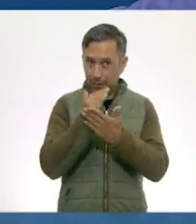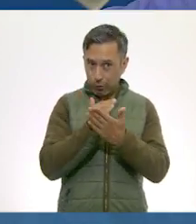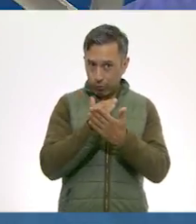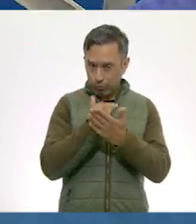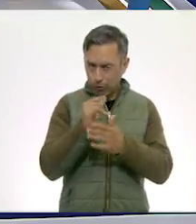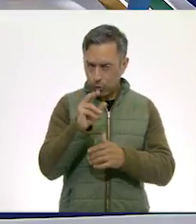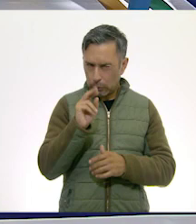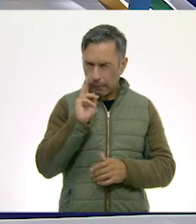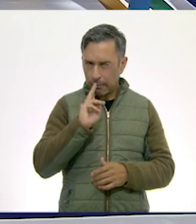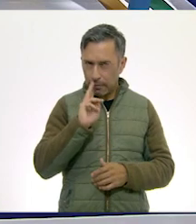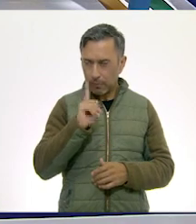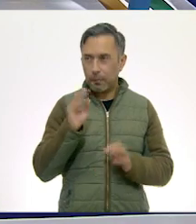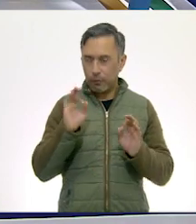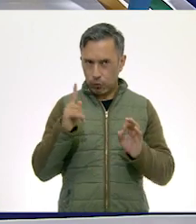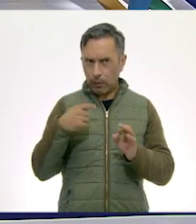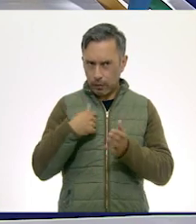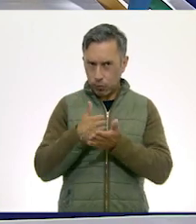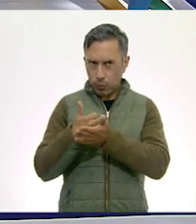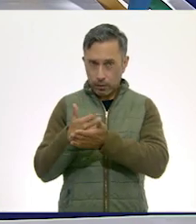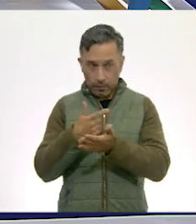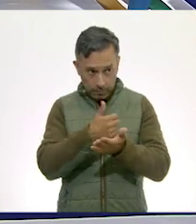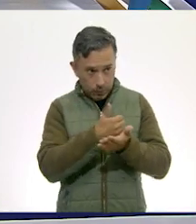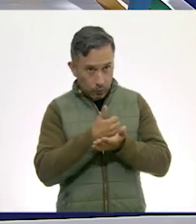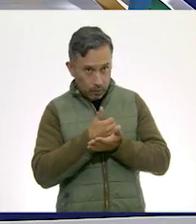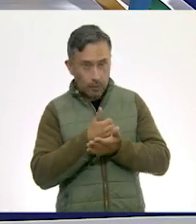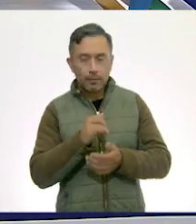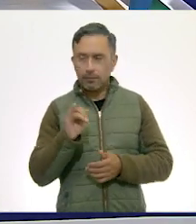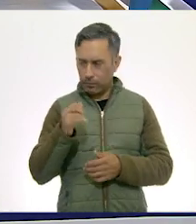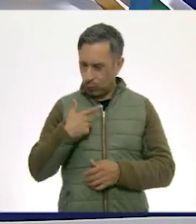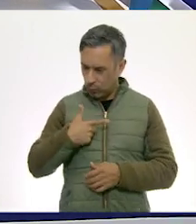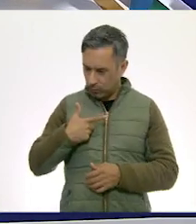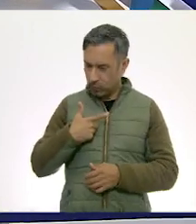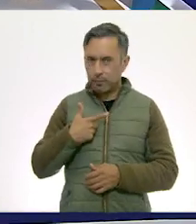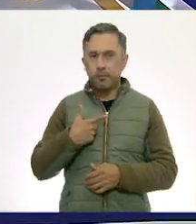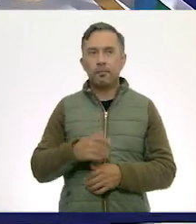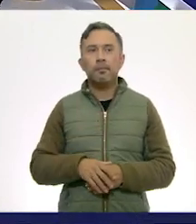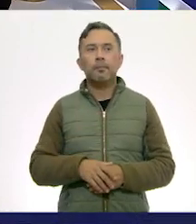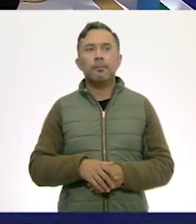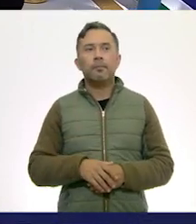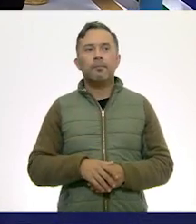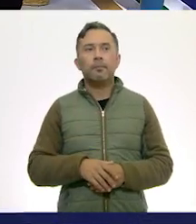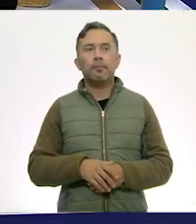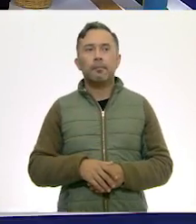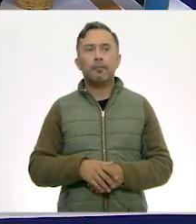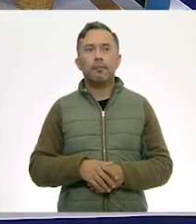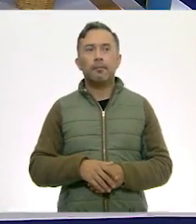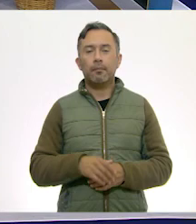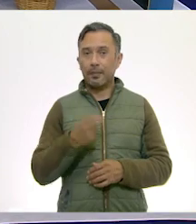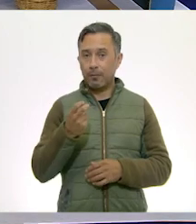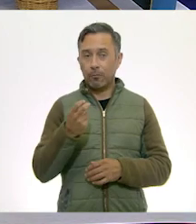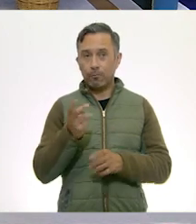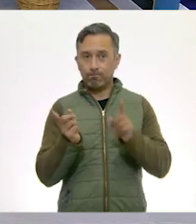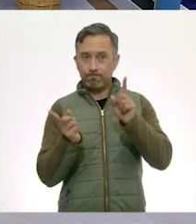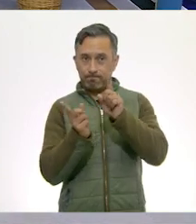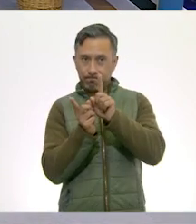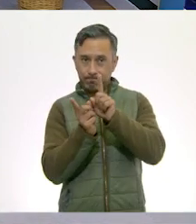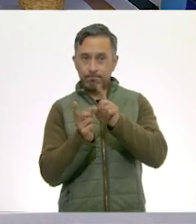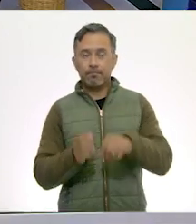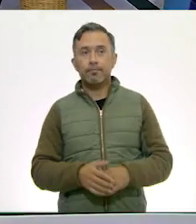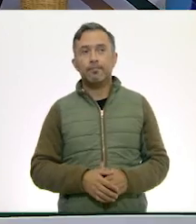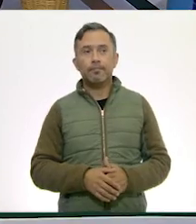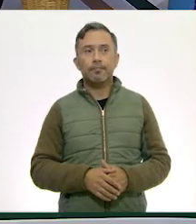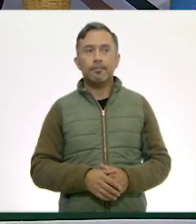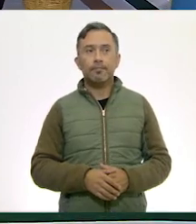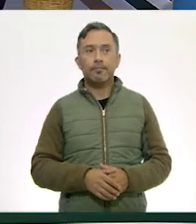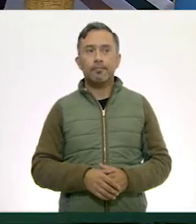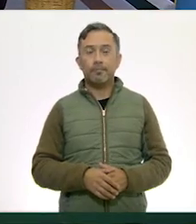Perfecto. Yo lo detengo, maestra. ¿Me ayudas? Claro. Ahora sí, vamos a soltarlo. Ay, se me fue. Ahí está. Y